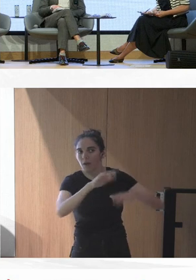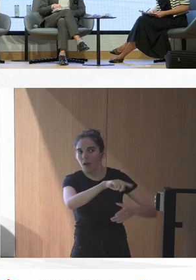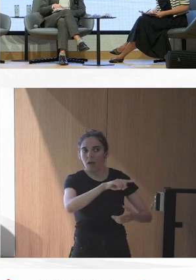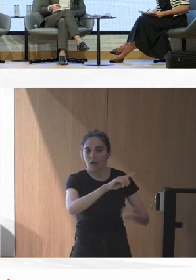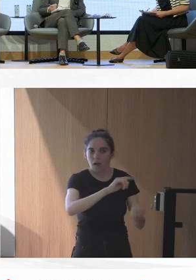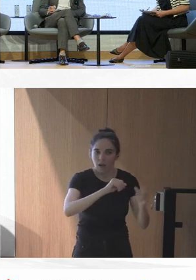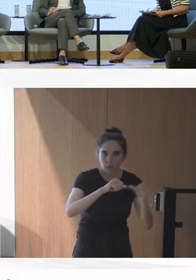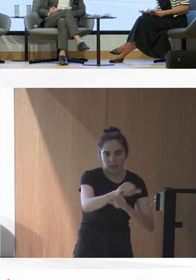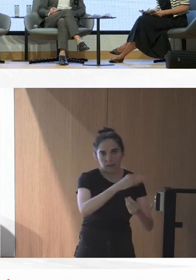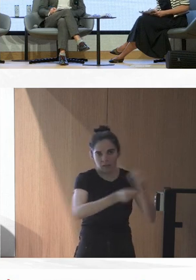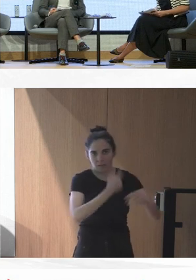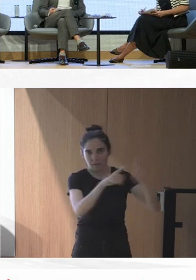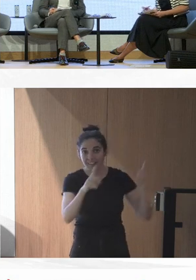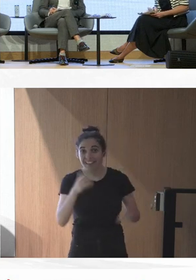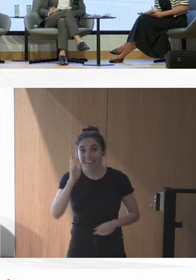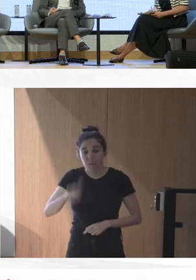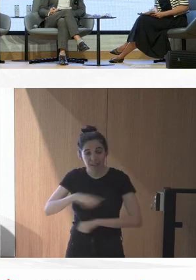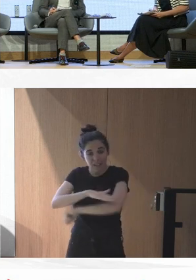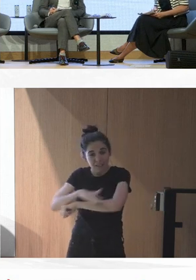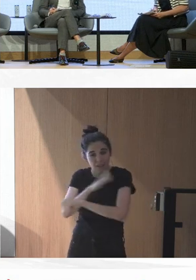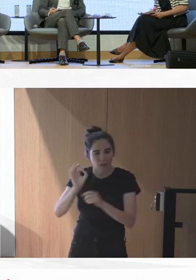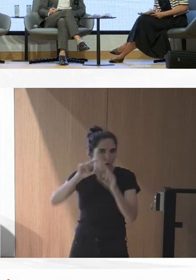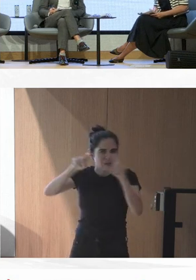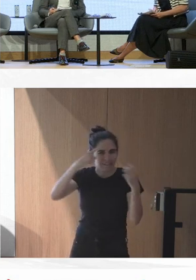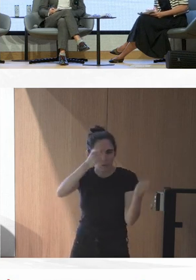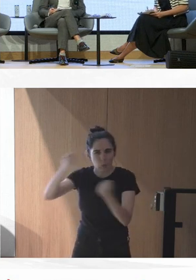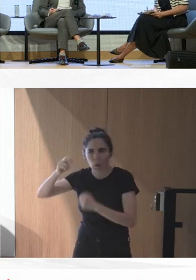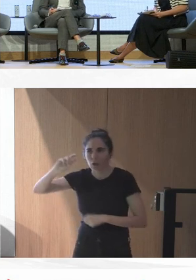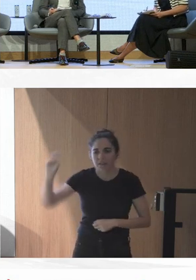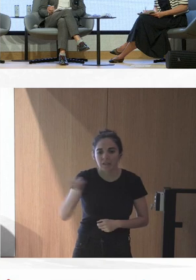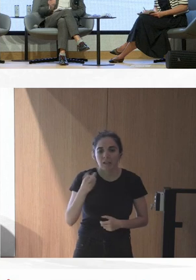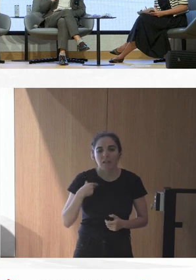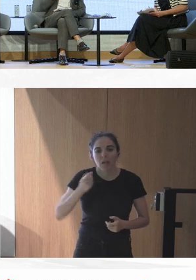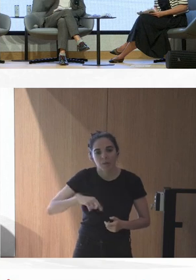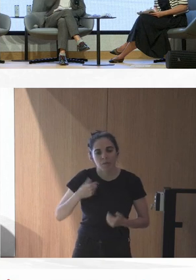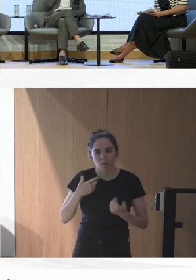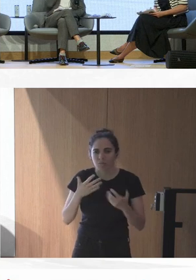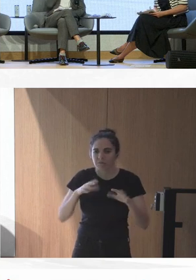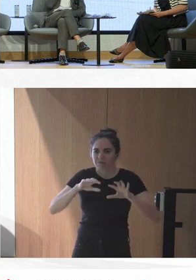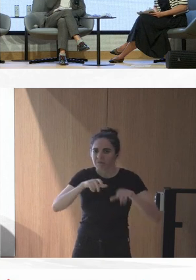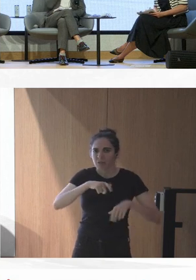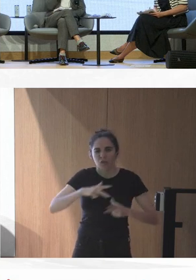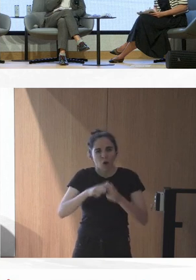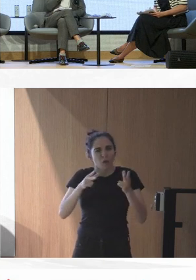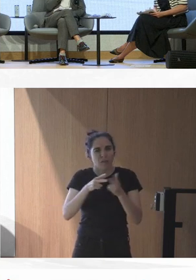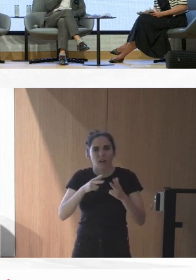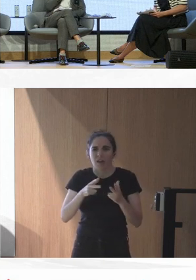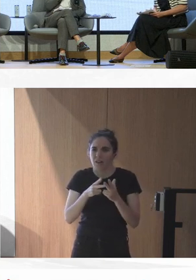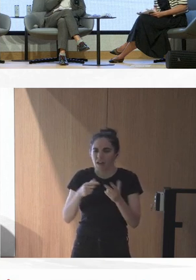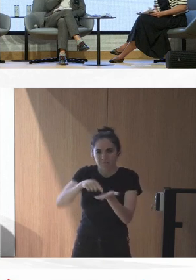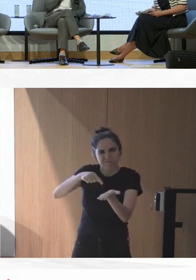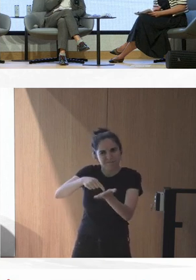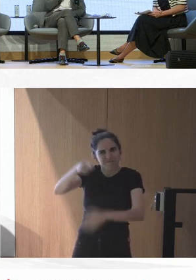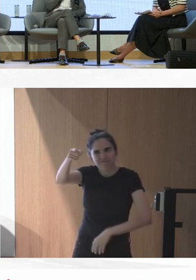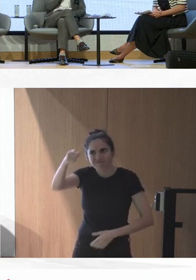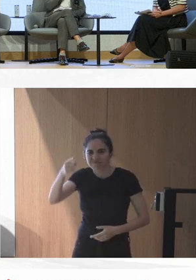Estado y en otro tipo de instituciones me parece que es el señalamiento público un mecanismo muy poderoso para promover un